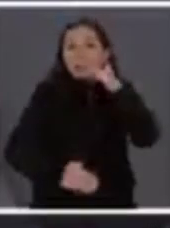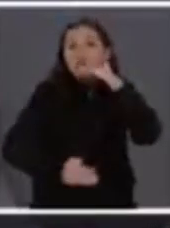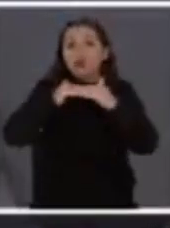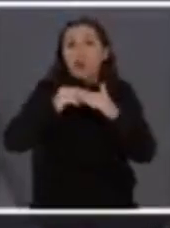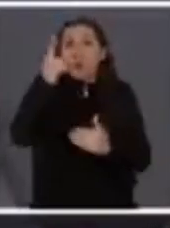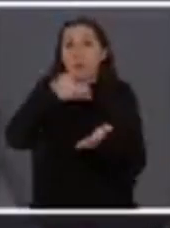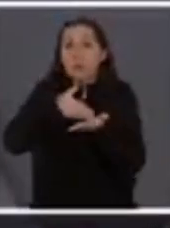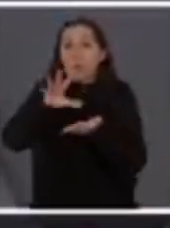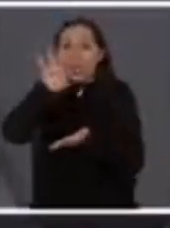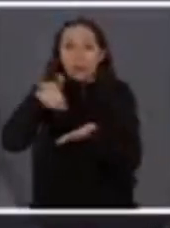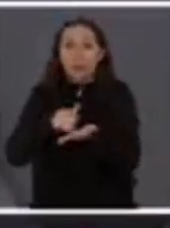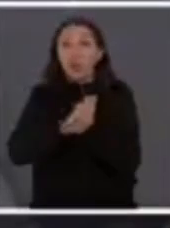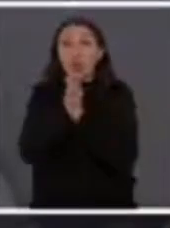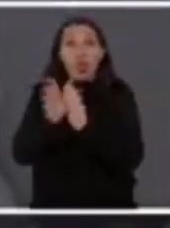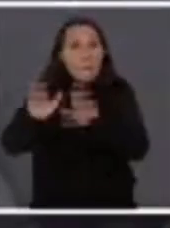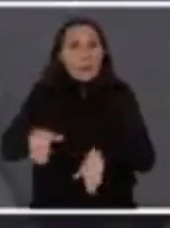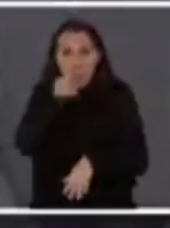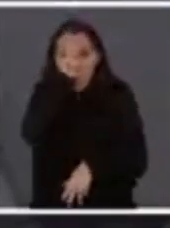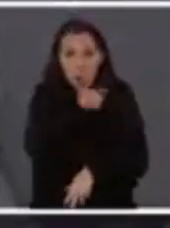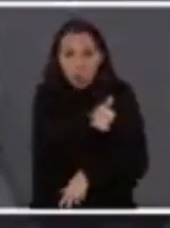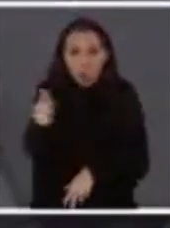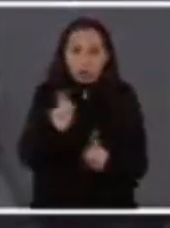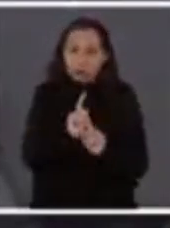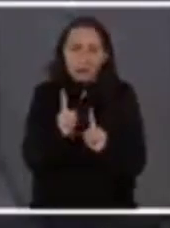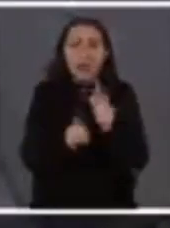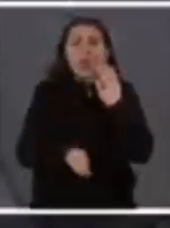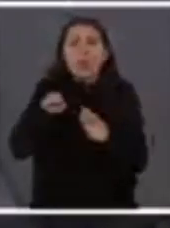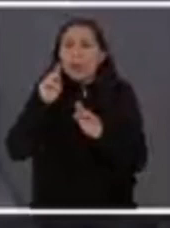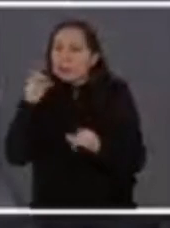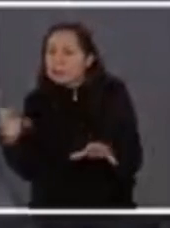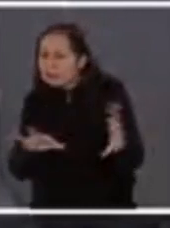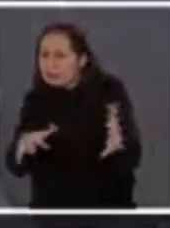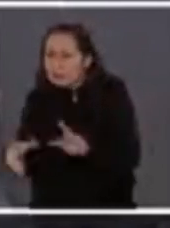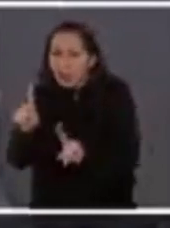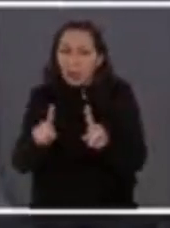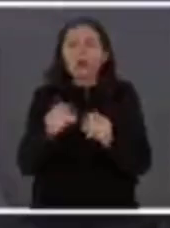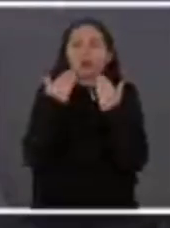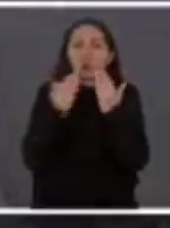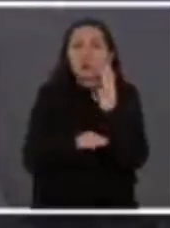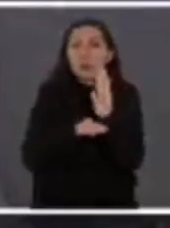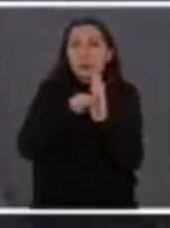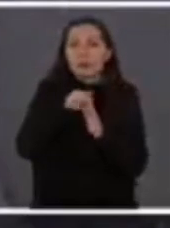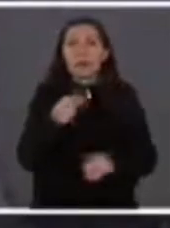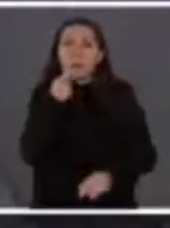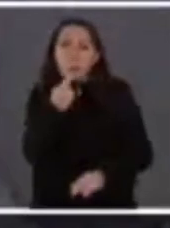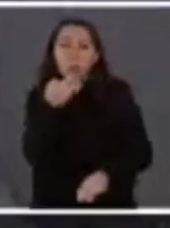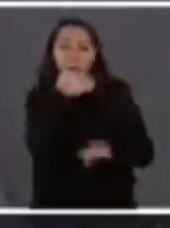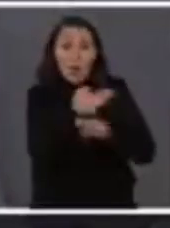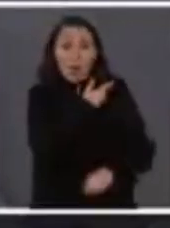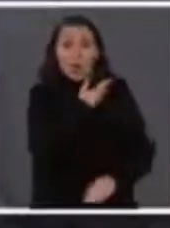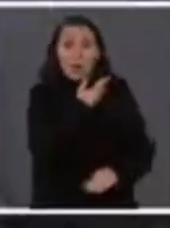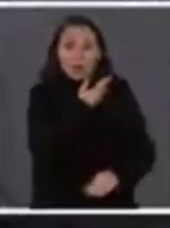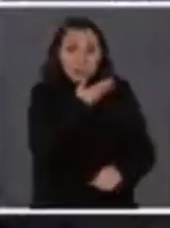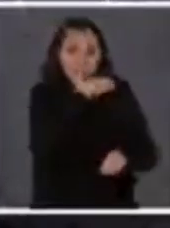1.500.000 pesos. No todos van a tener 1.500.000 pesos, depende de la cantidad de daño que hayan tenido. Presidente, ¿y va a viajar a las regiones? Ah, perdón, sí,